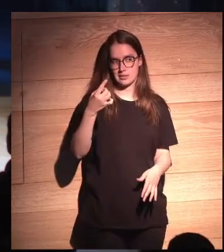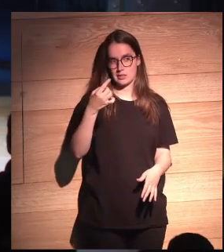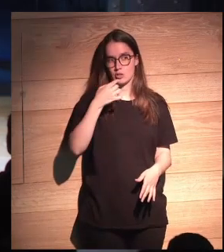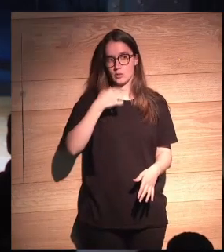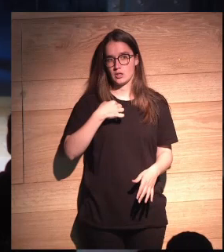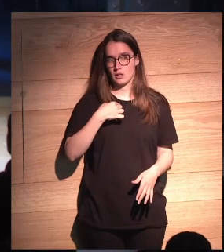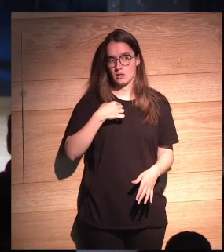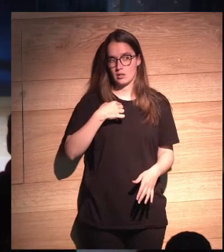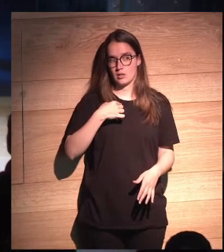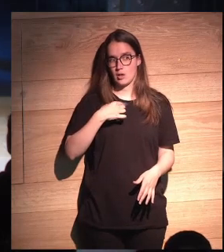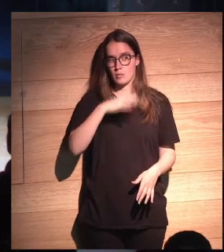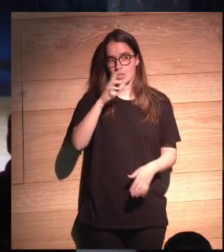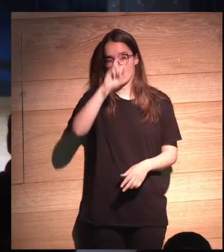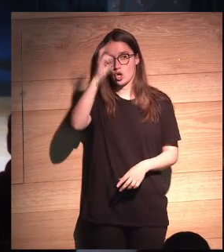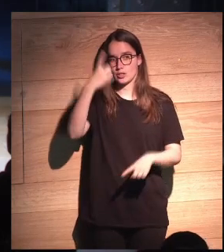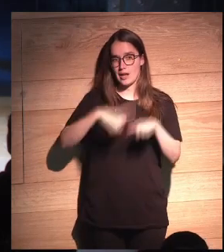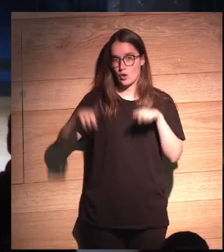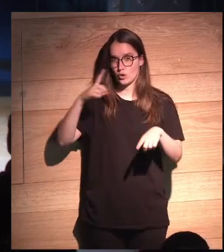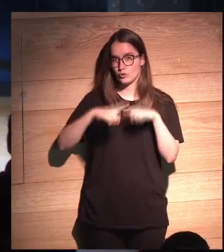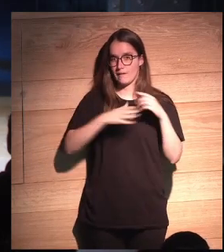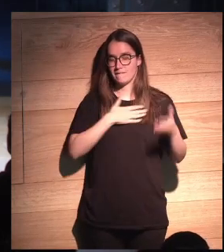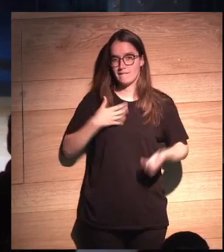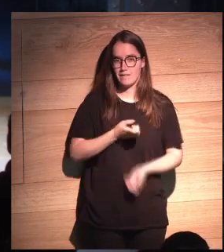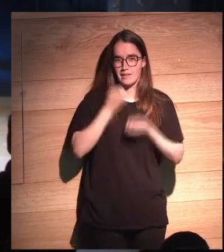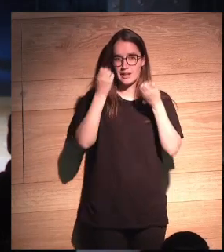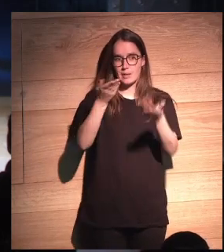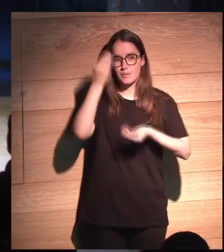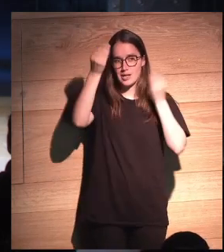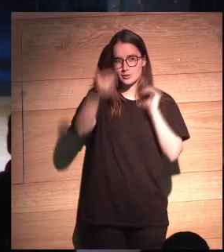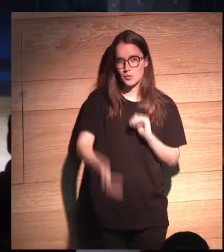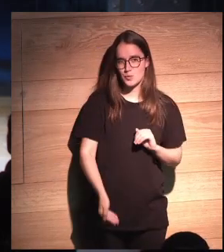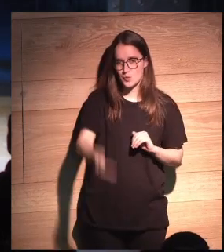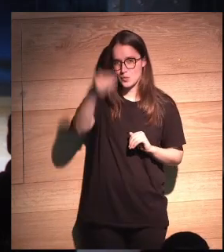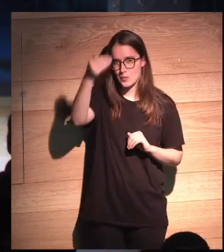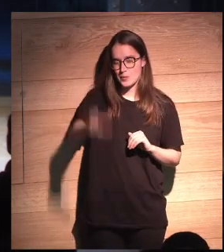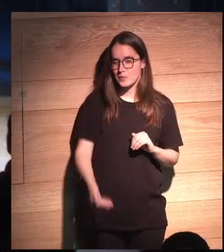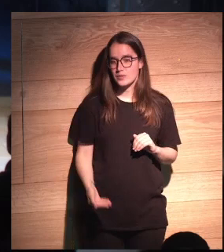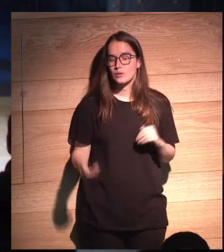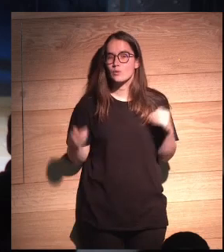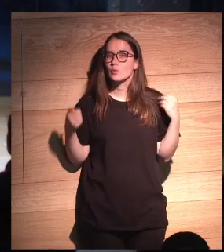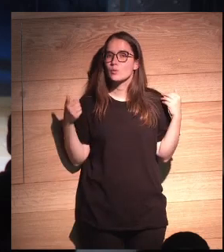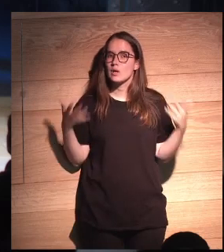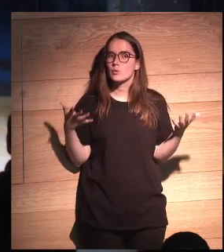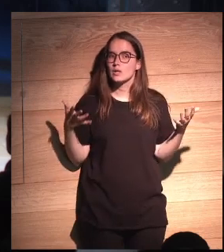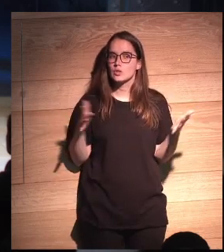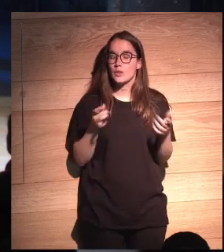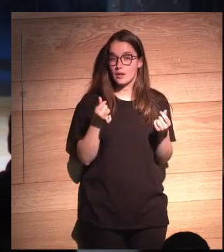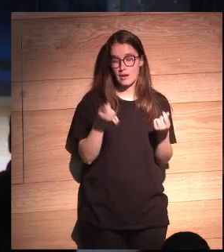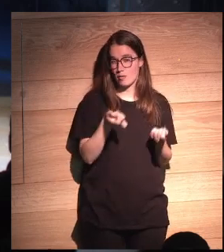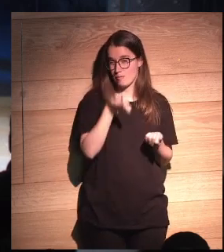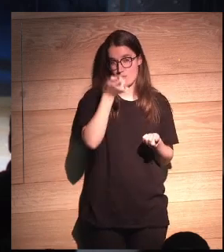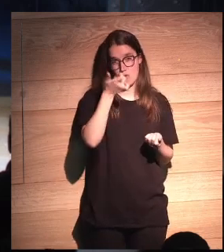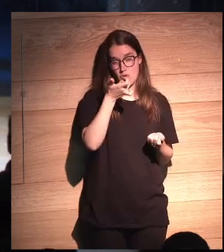porque hay otra cosa de la que os quería hablar y creo que es importante, que es que cuando tienes poco